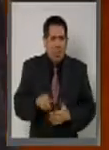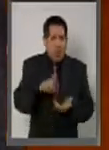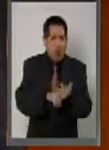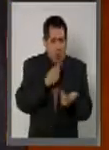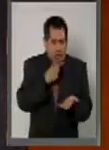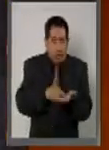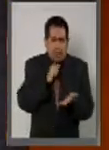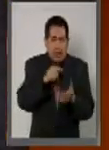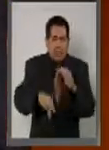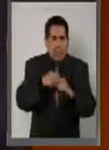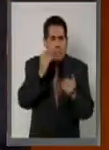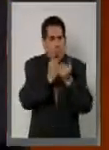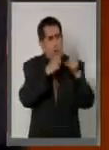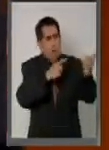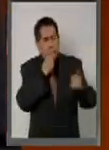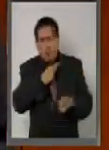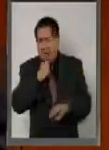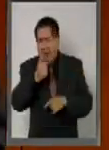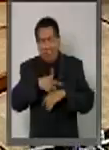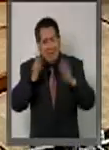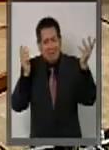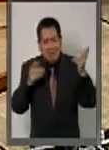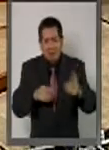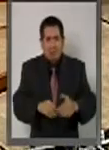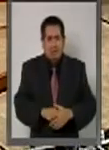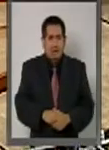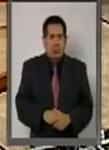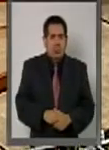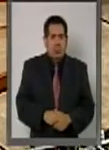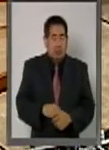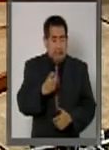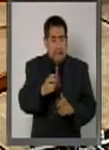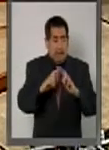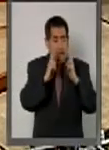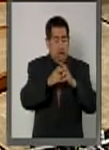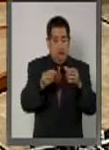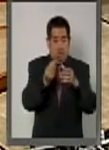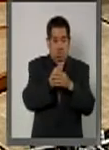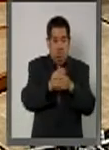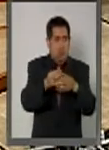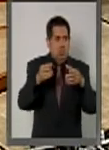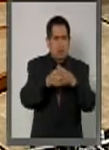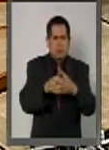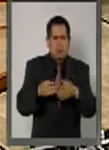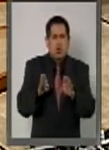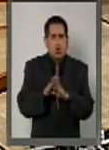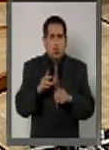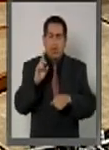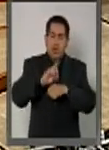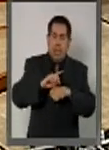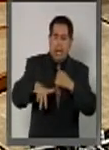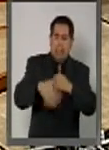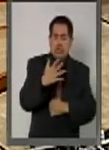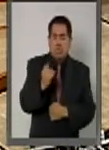nada, igual que usted, tampoco dijo nada. Esas reuniones, por ejemplo, la del 15 de junio